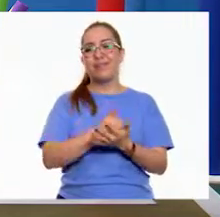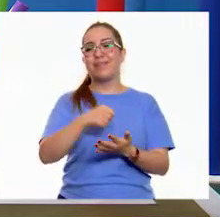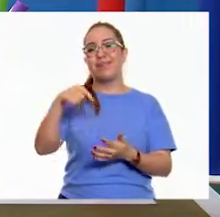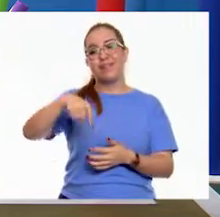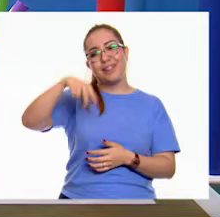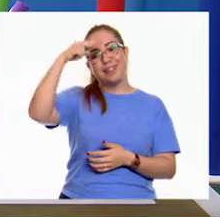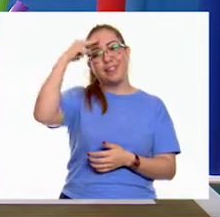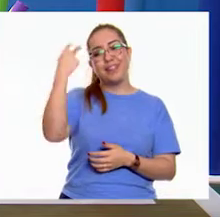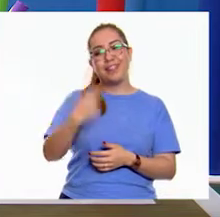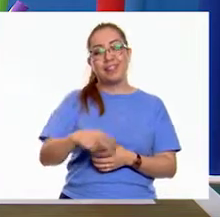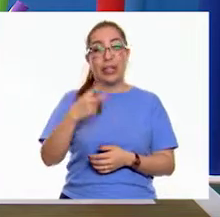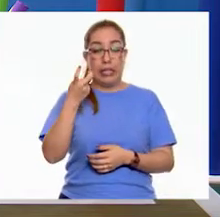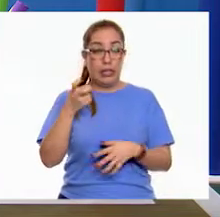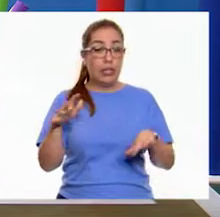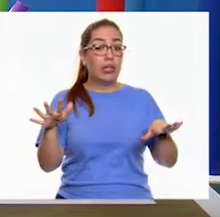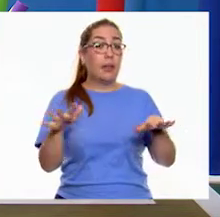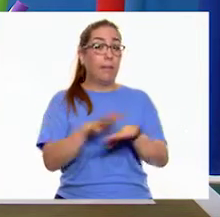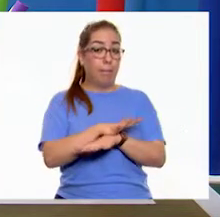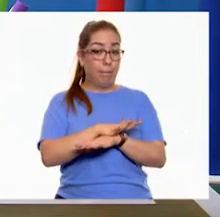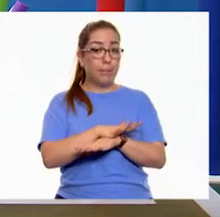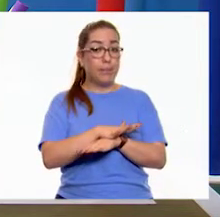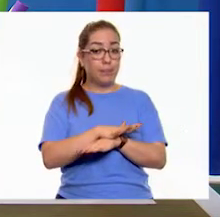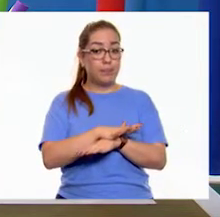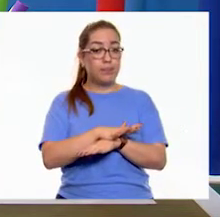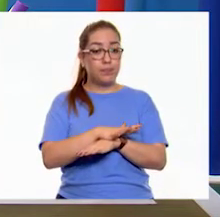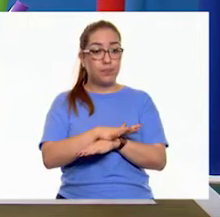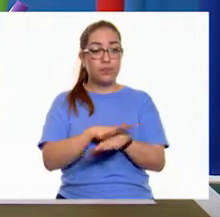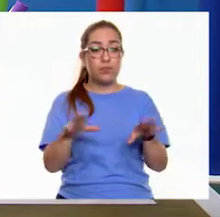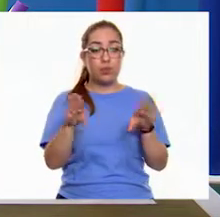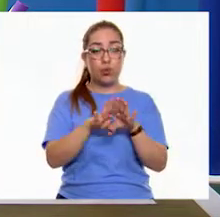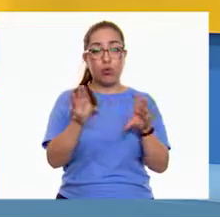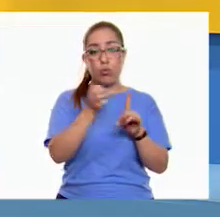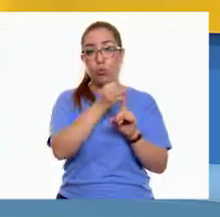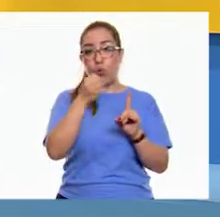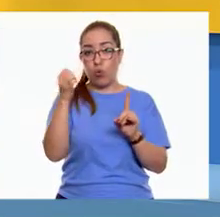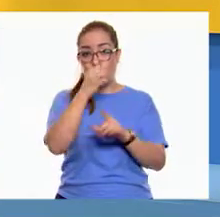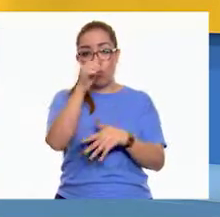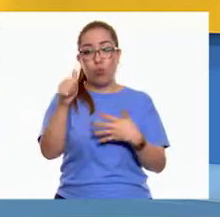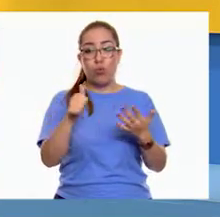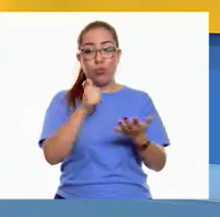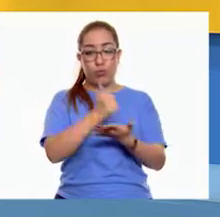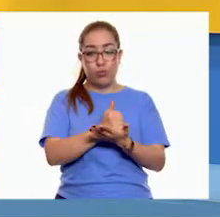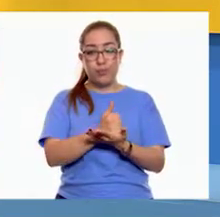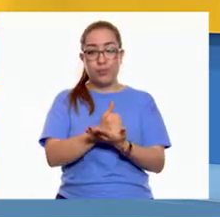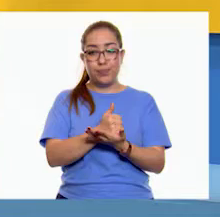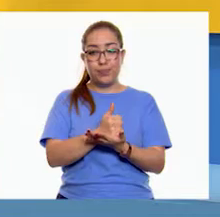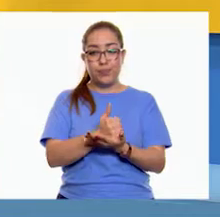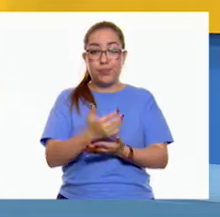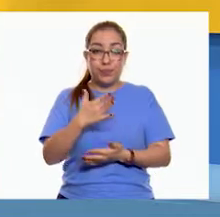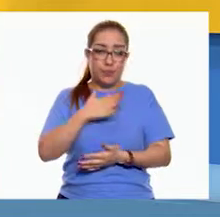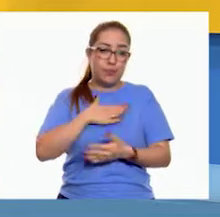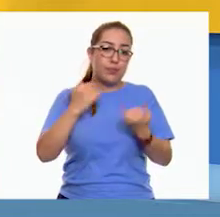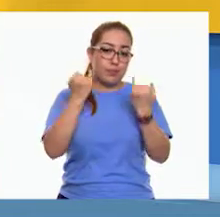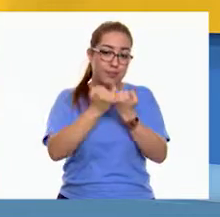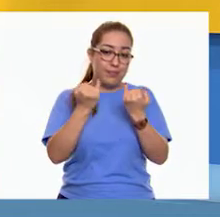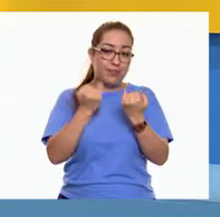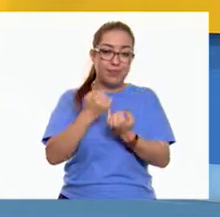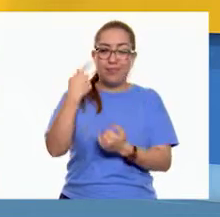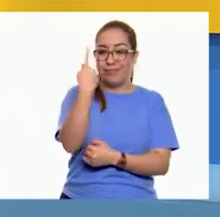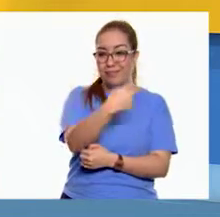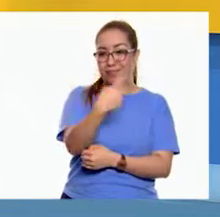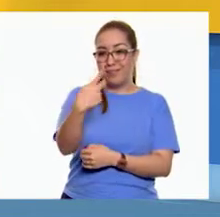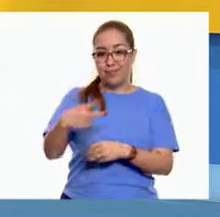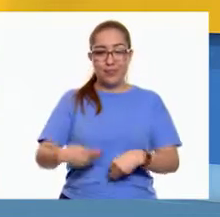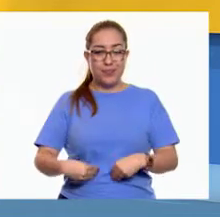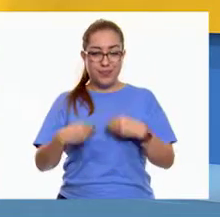generó cambios drásticos en el tamaño y también en la distribución de las ciudades. Y bueno, obviamente en la vida de sus habitantes.